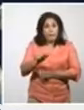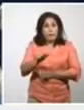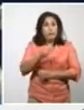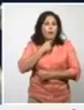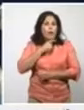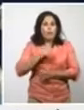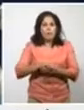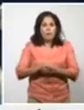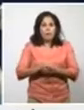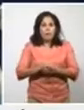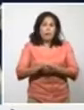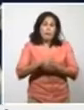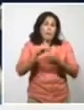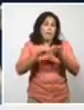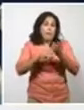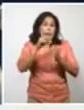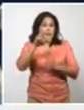el PCR